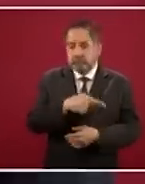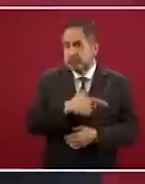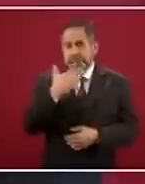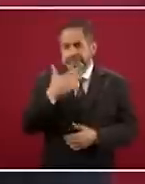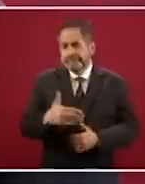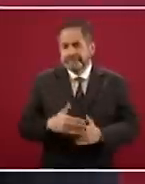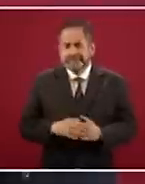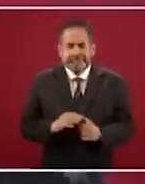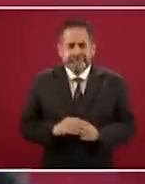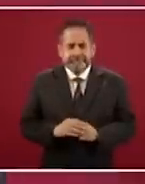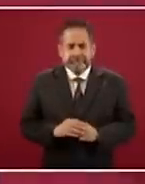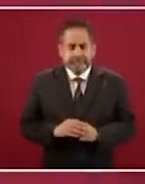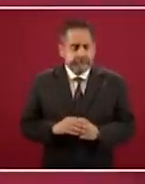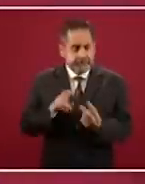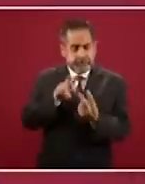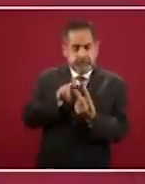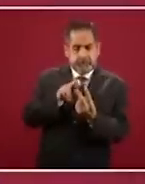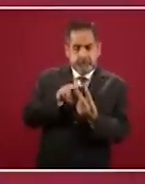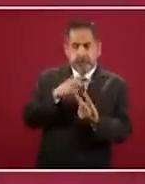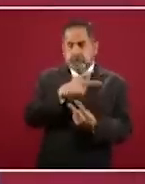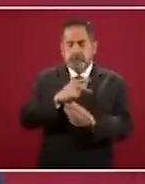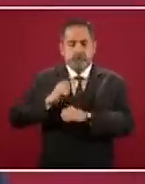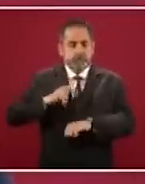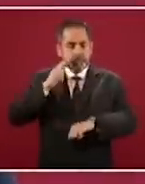Estas son las dos cosas.